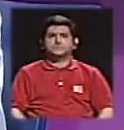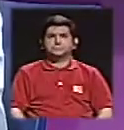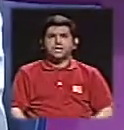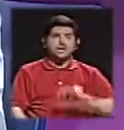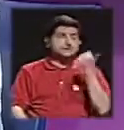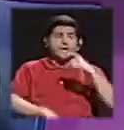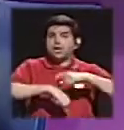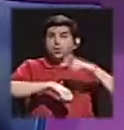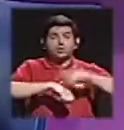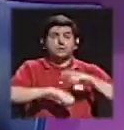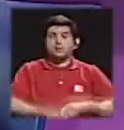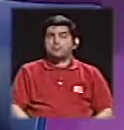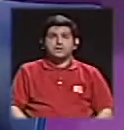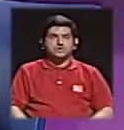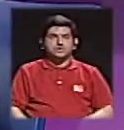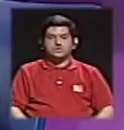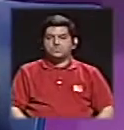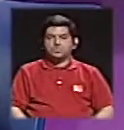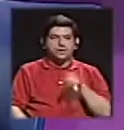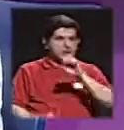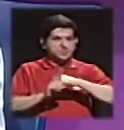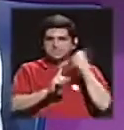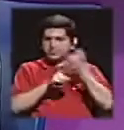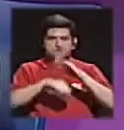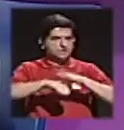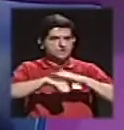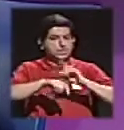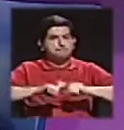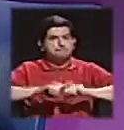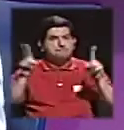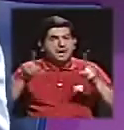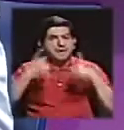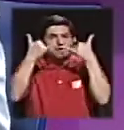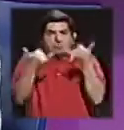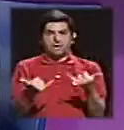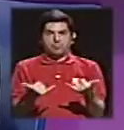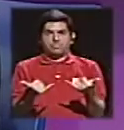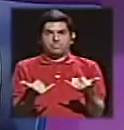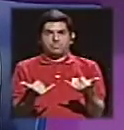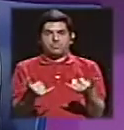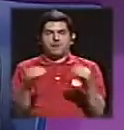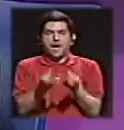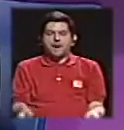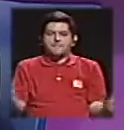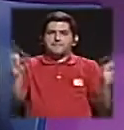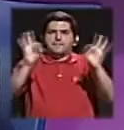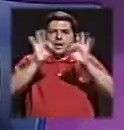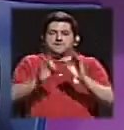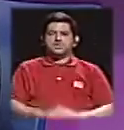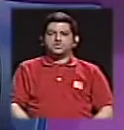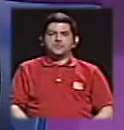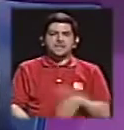que en otro momento no hubieran considerado el asunto, pero en ese momento lo más importante es